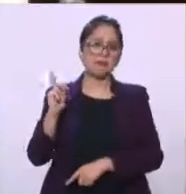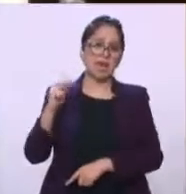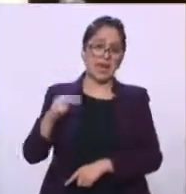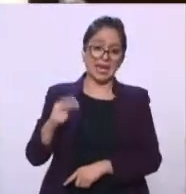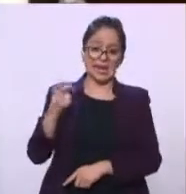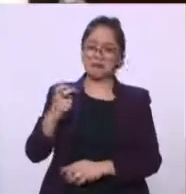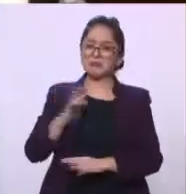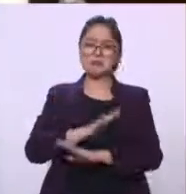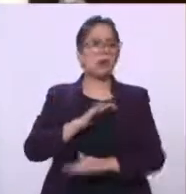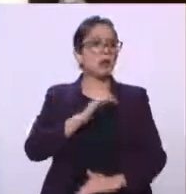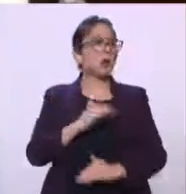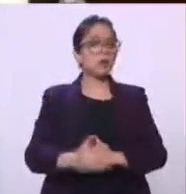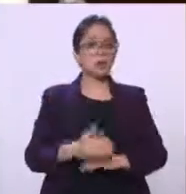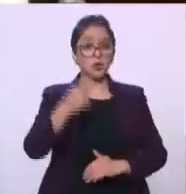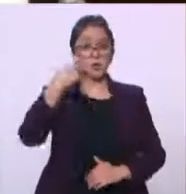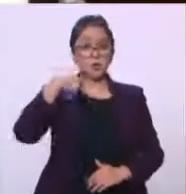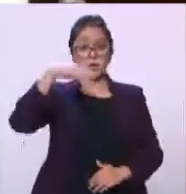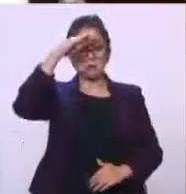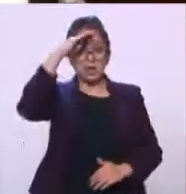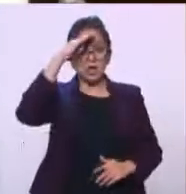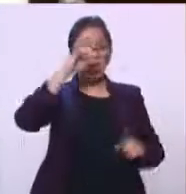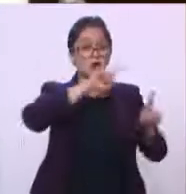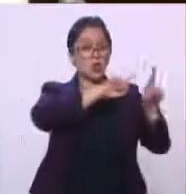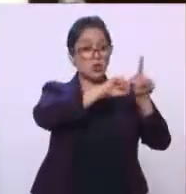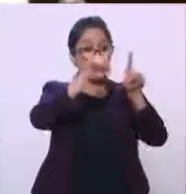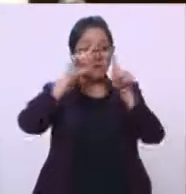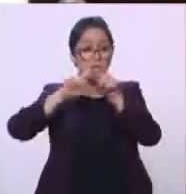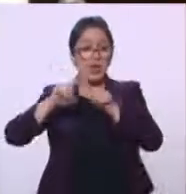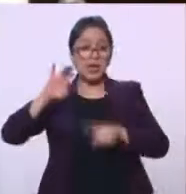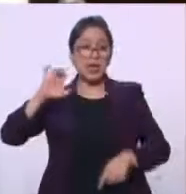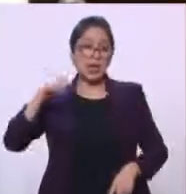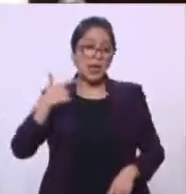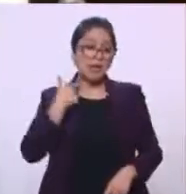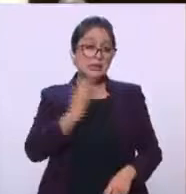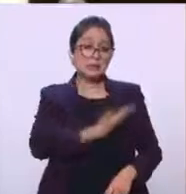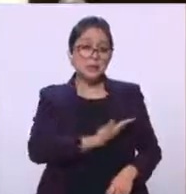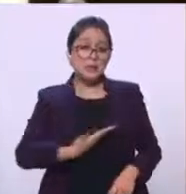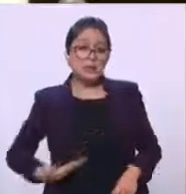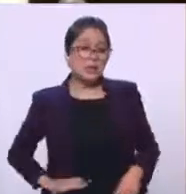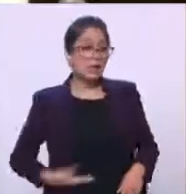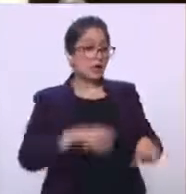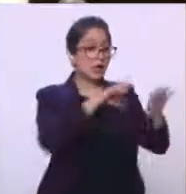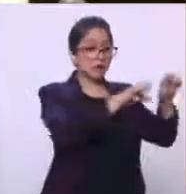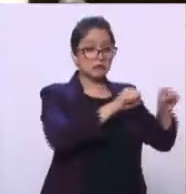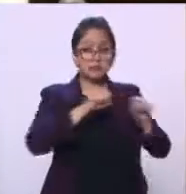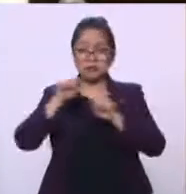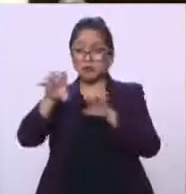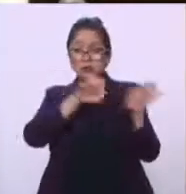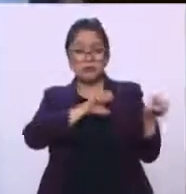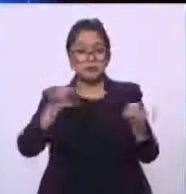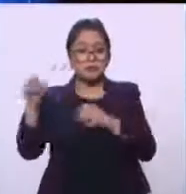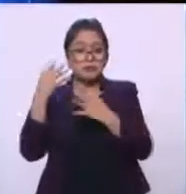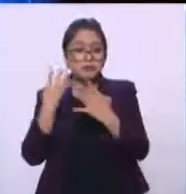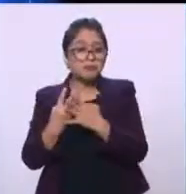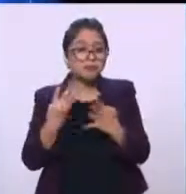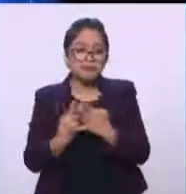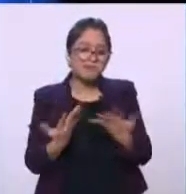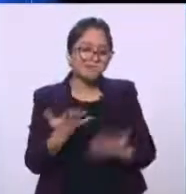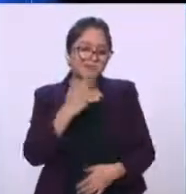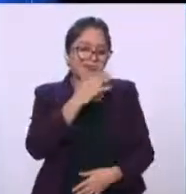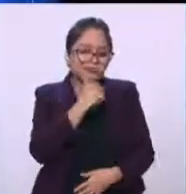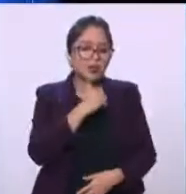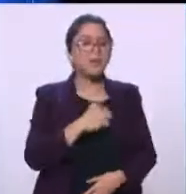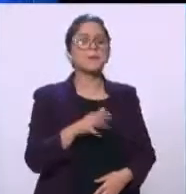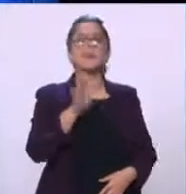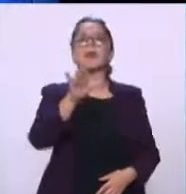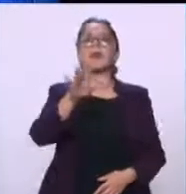podría encarcelar a todos los expresidentes. No, y mandos altos, medios, o sea, todo el